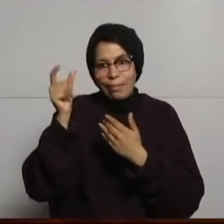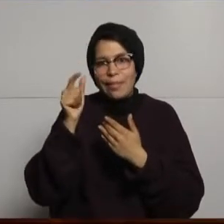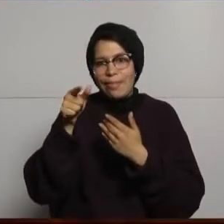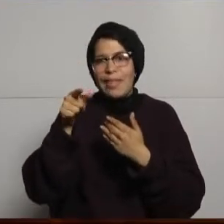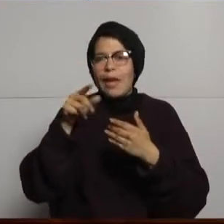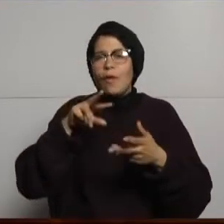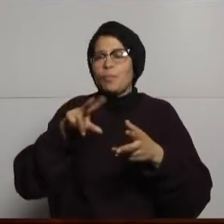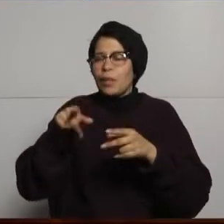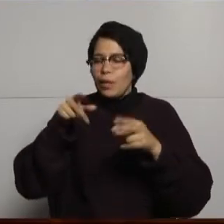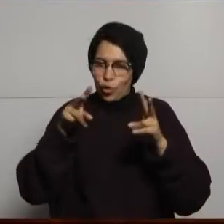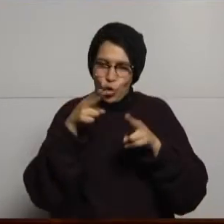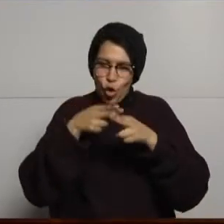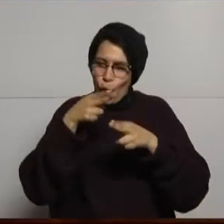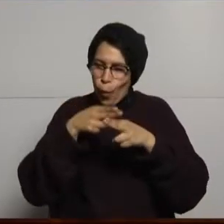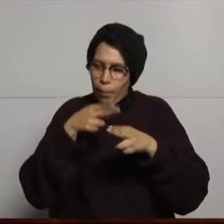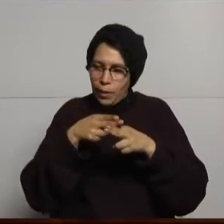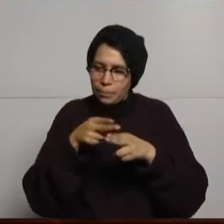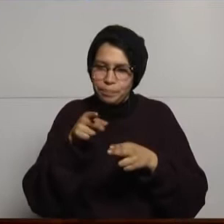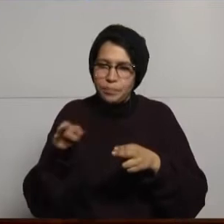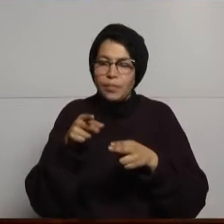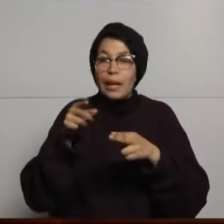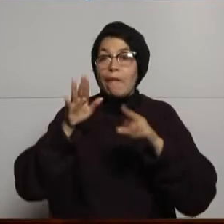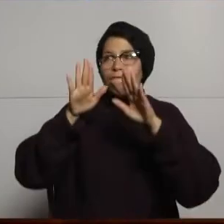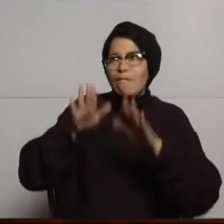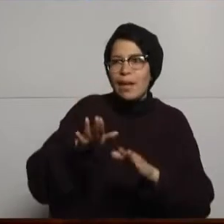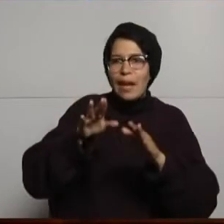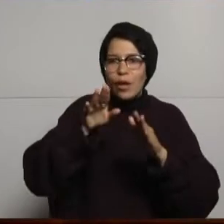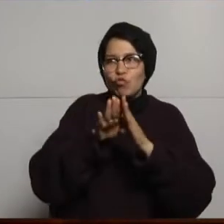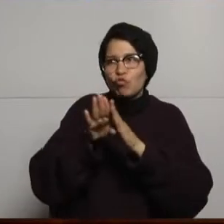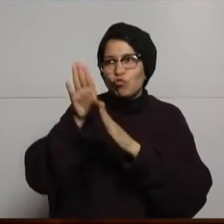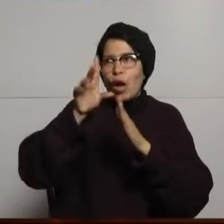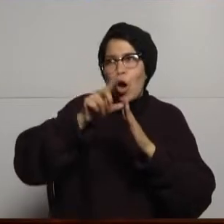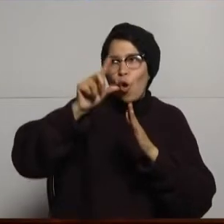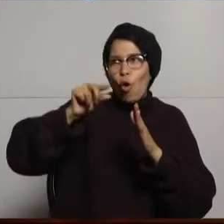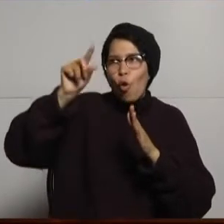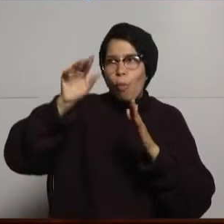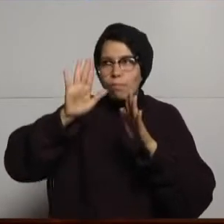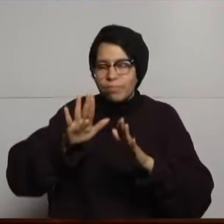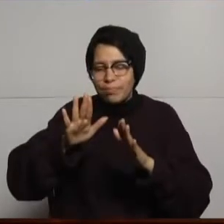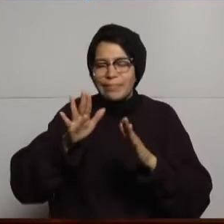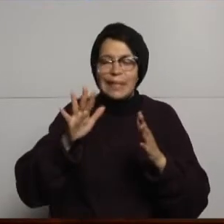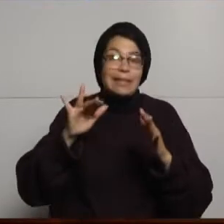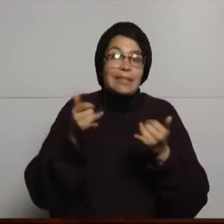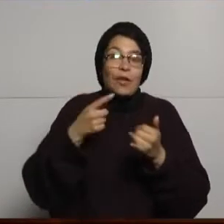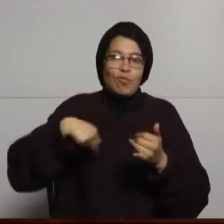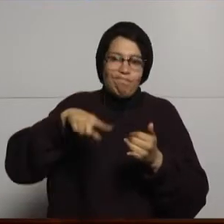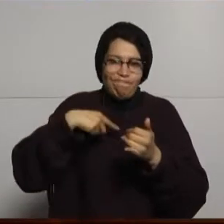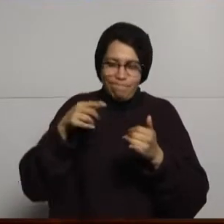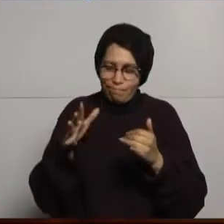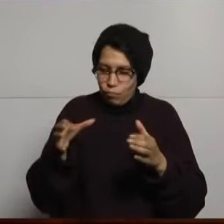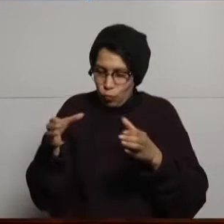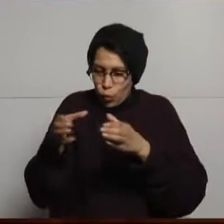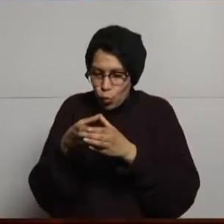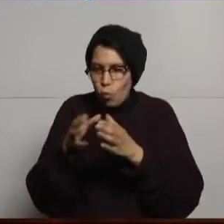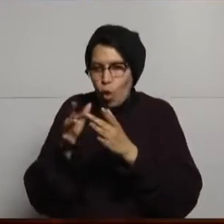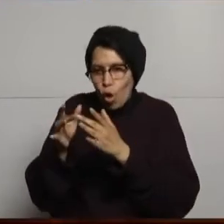o sea, en toda Latinoamérica, nosotros que ya participábamos de laboratorios y que ya teníamos ahí como contacto con